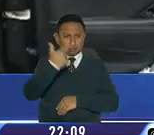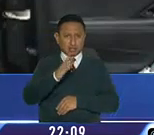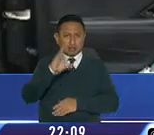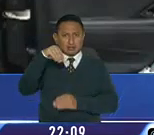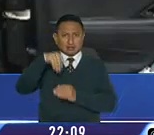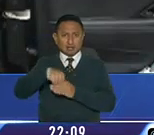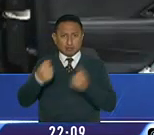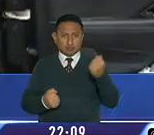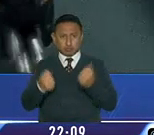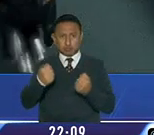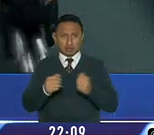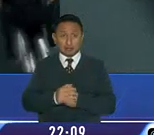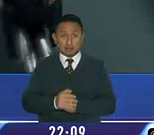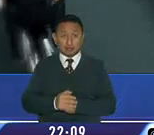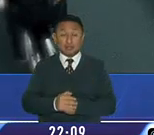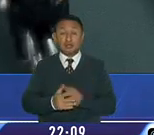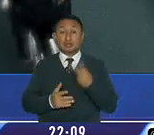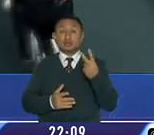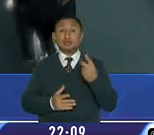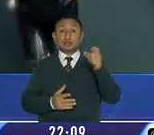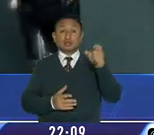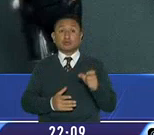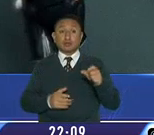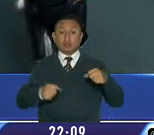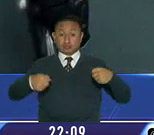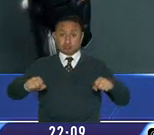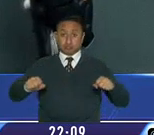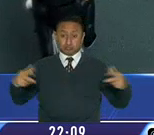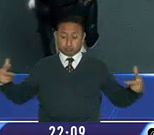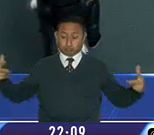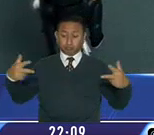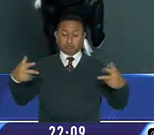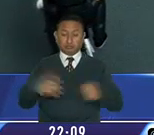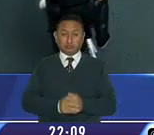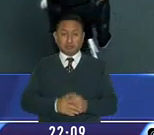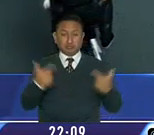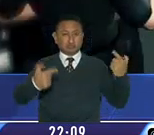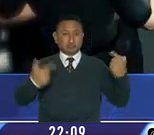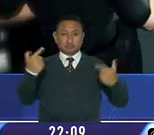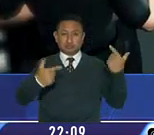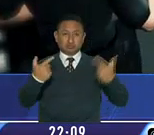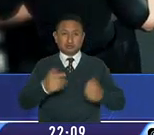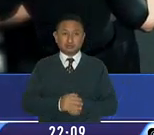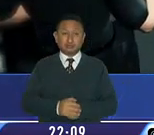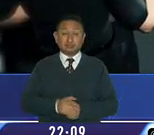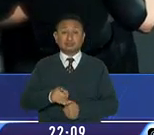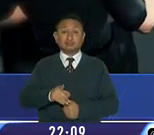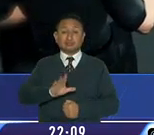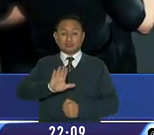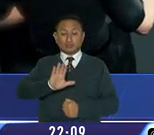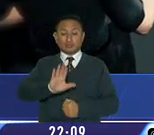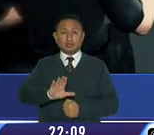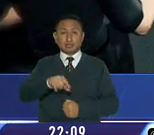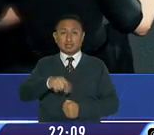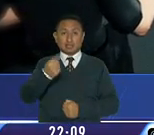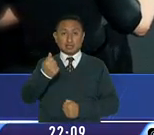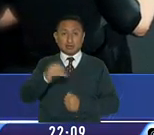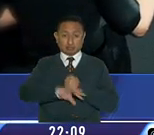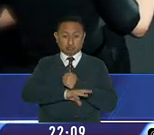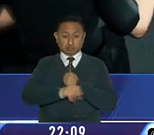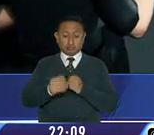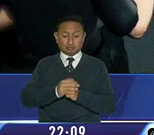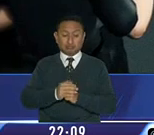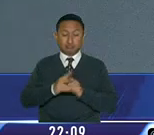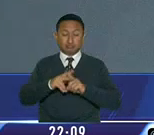dos motociclistas. Abrieron fuego, el perjudicado se detuvo, se llevaron el dinero y huyeron con rumbo desconocido.